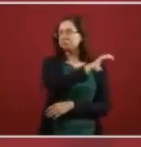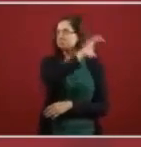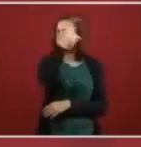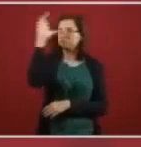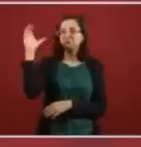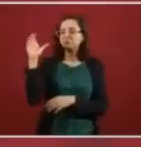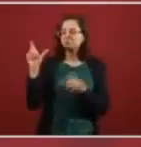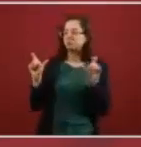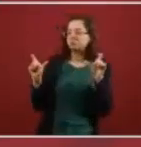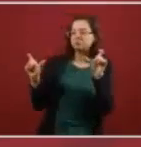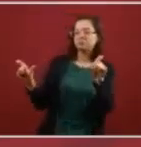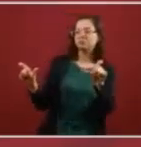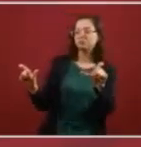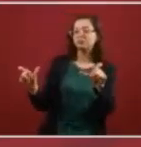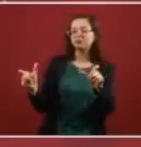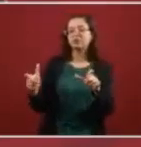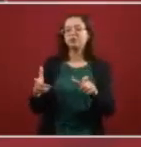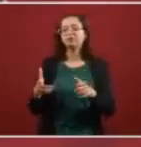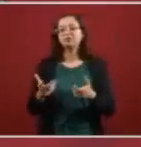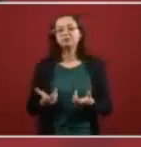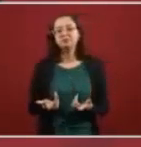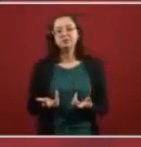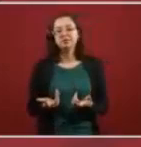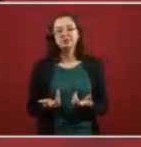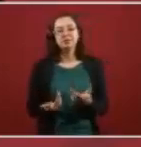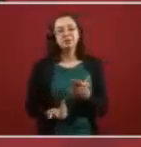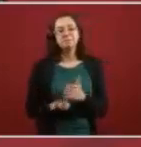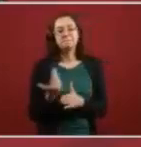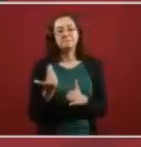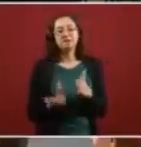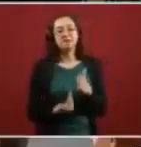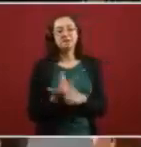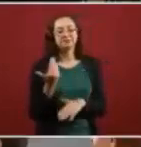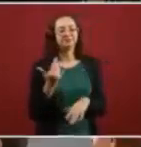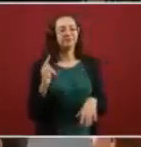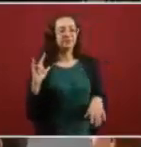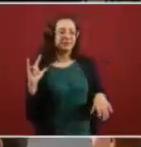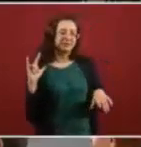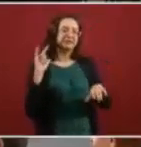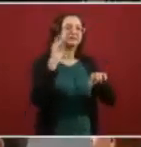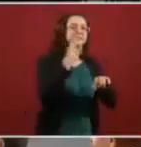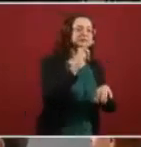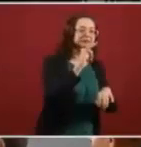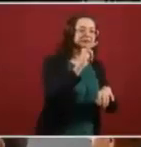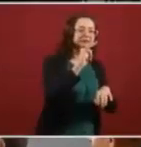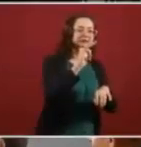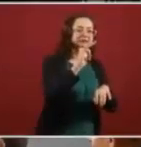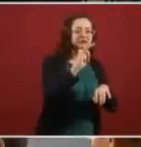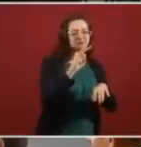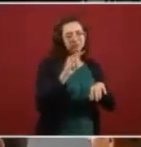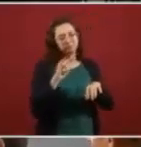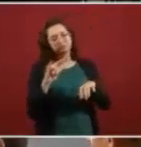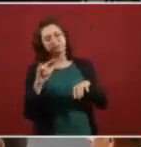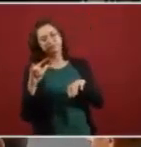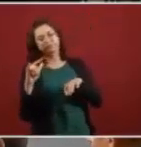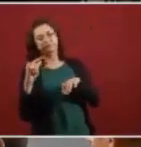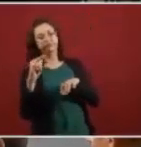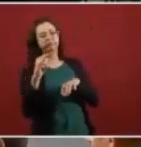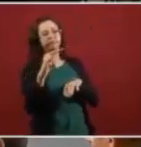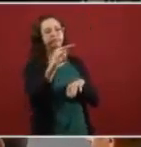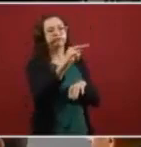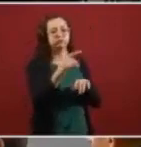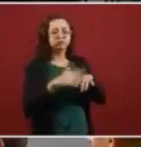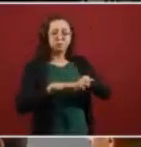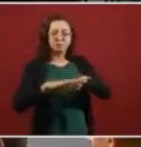que lo iban a revisar esto ya la madrugá entonces hubo que rodear para entrar a aguas